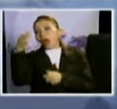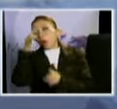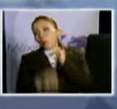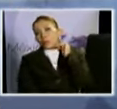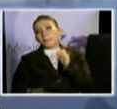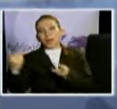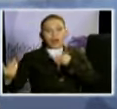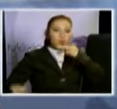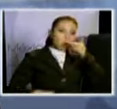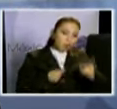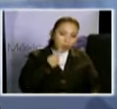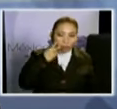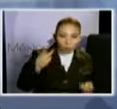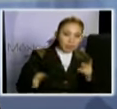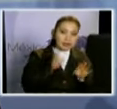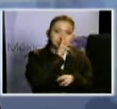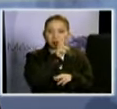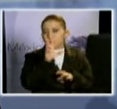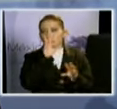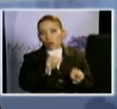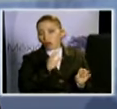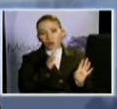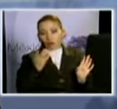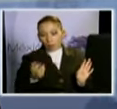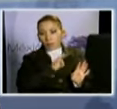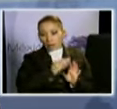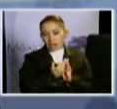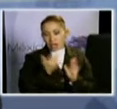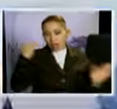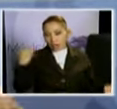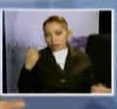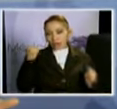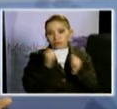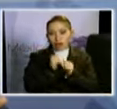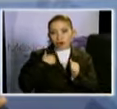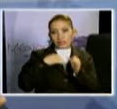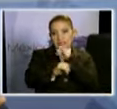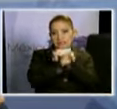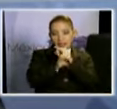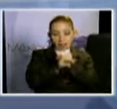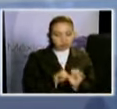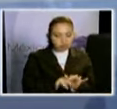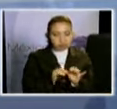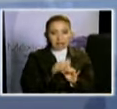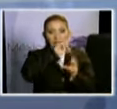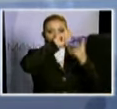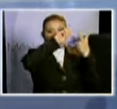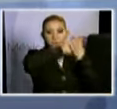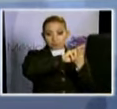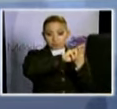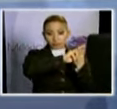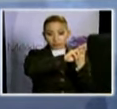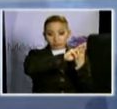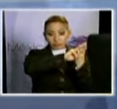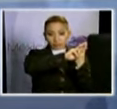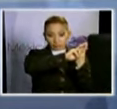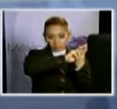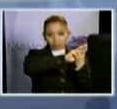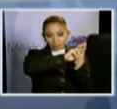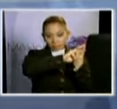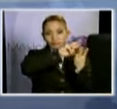de preguntas y de respuestas, de planteamientos. Pueden hacerlo también a través de las redes sociales. Hay un hashtag, hay una